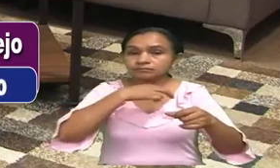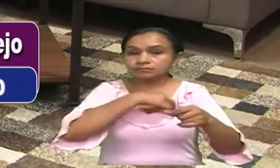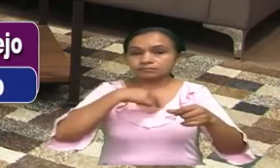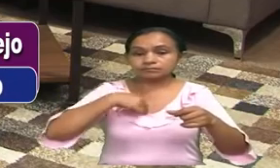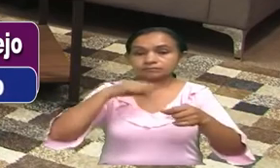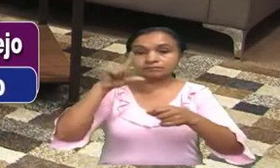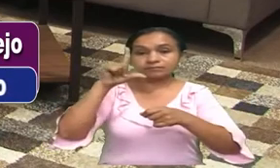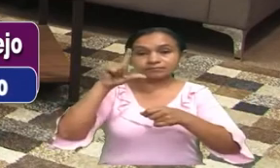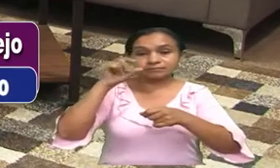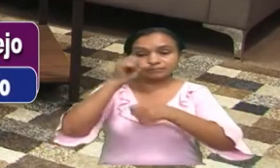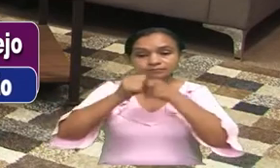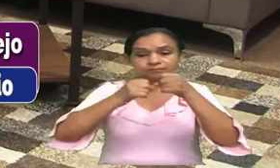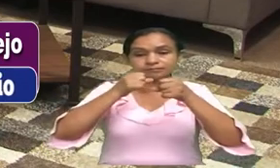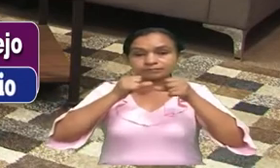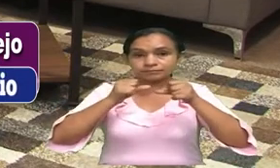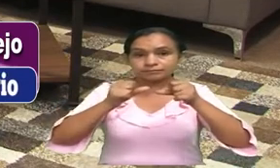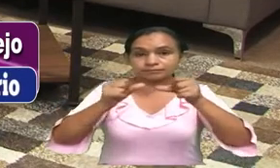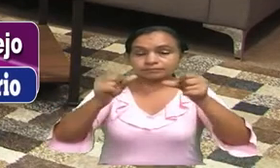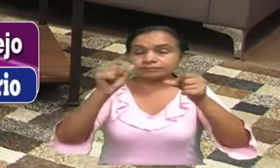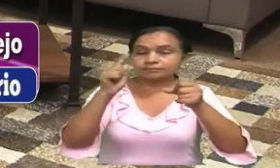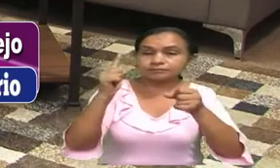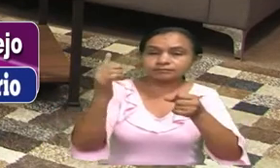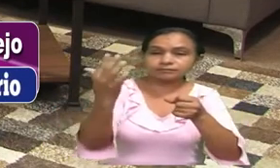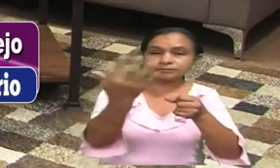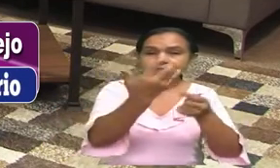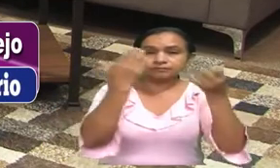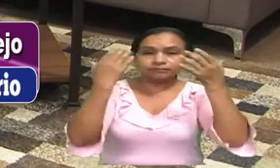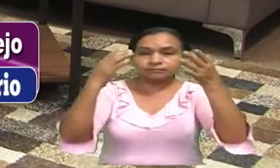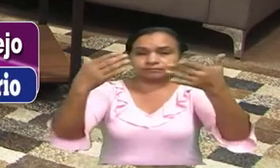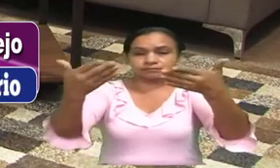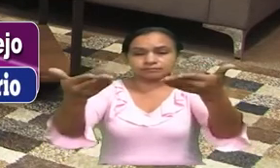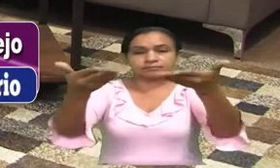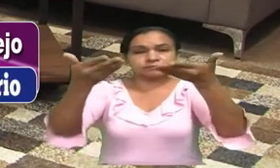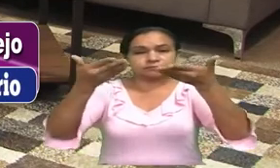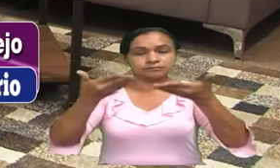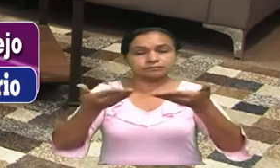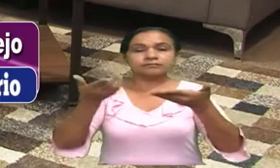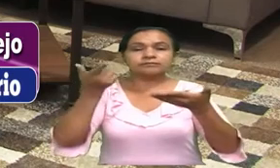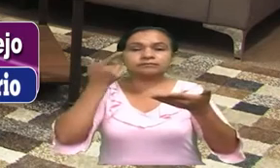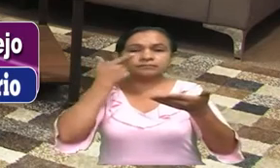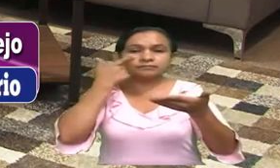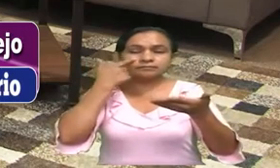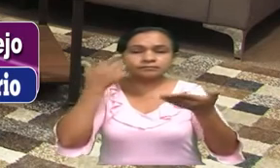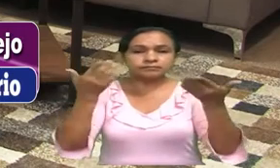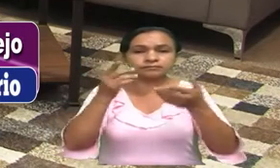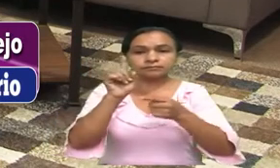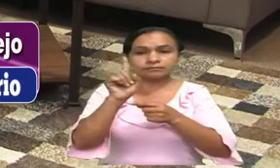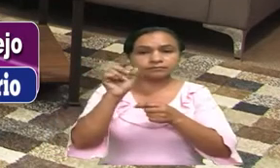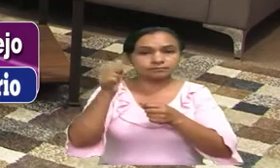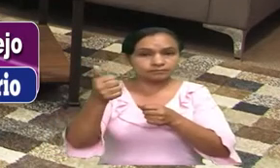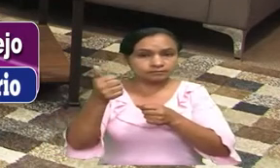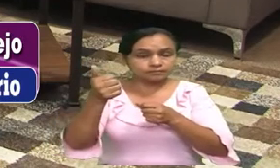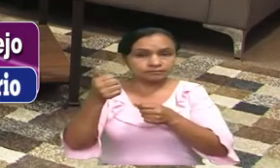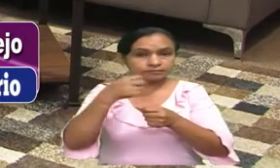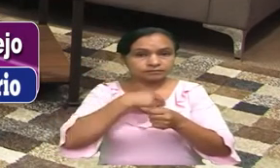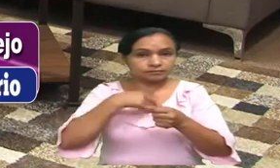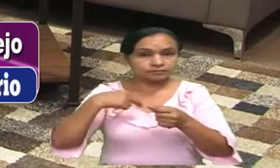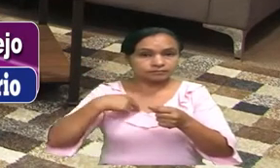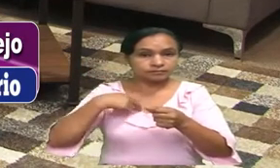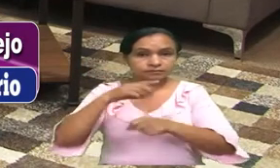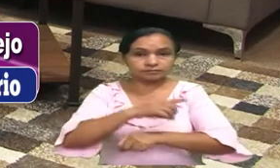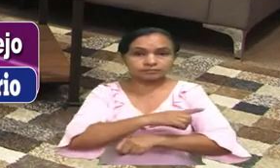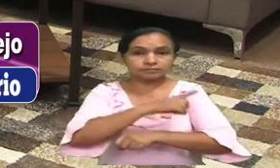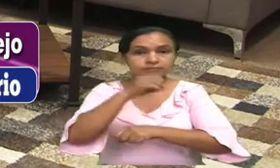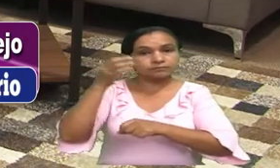años. Entonces, ahí están todos los insumos. Hemos previsto que el día 16 sea un día de